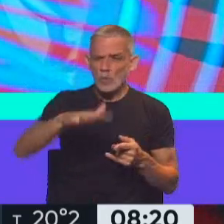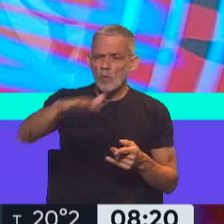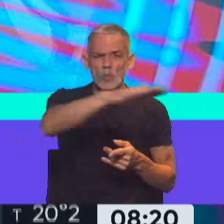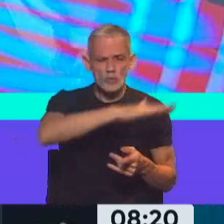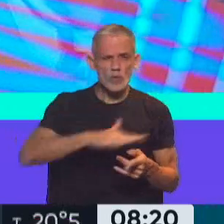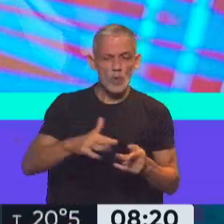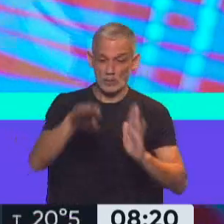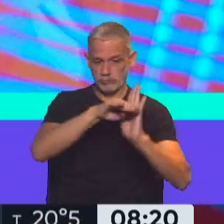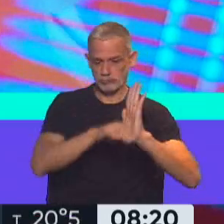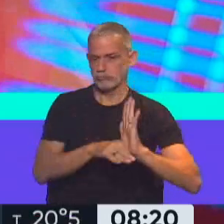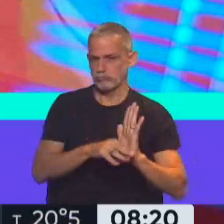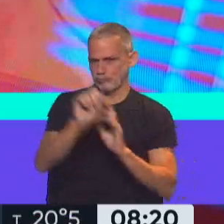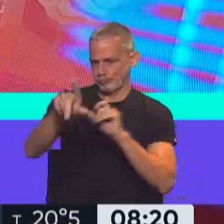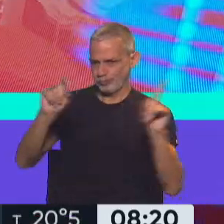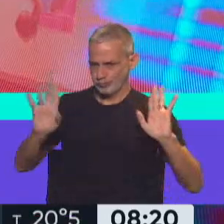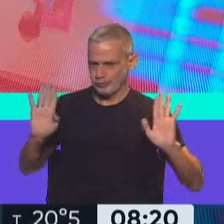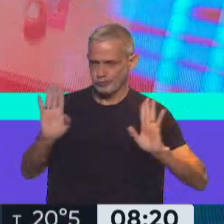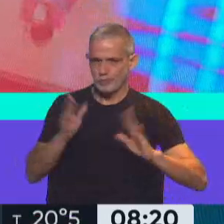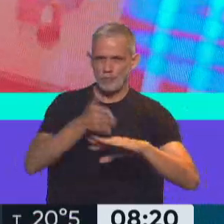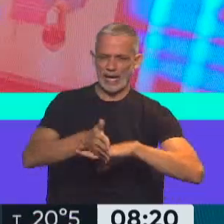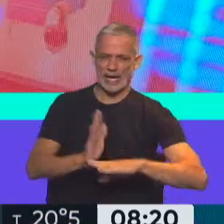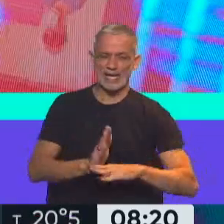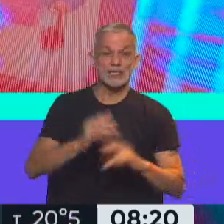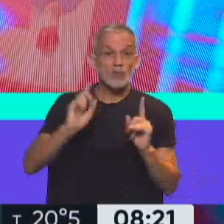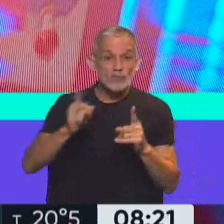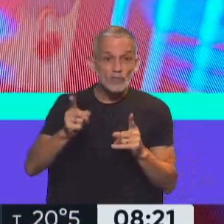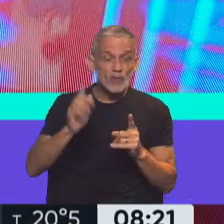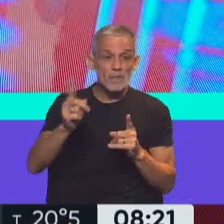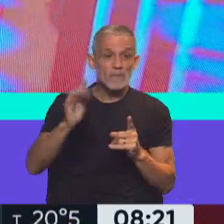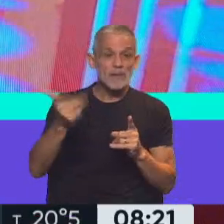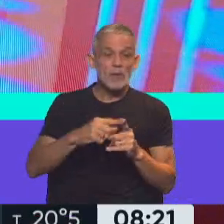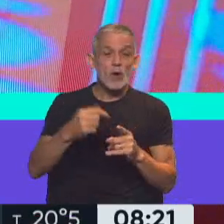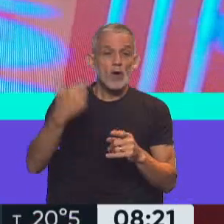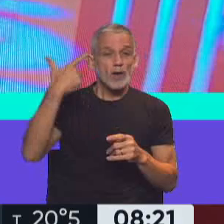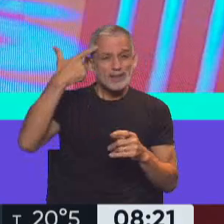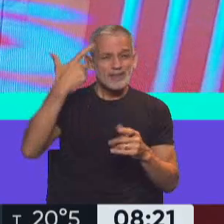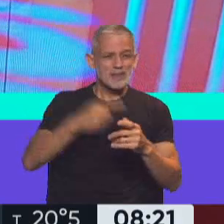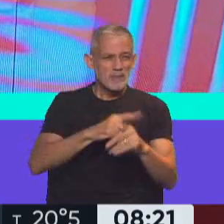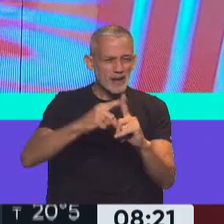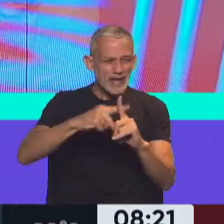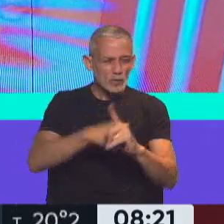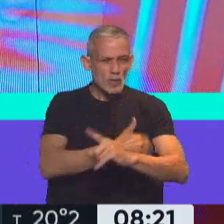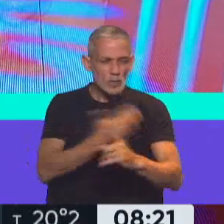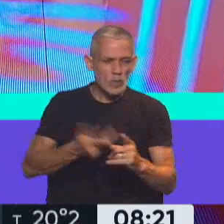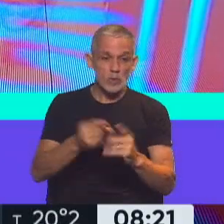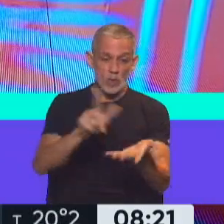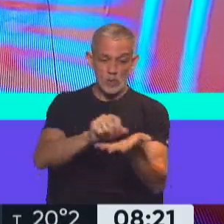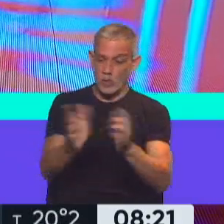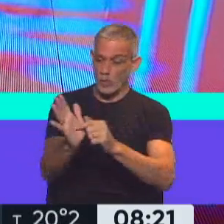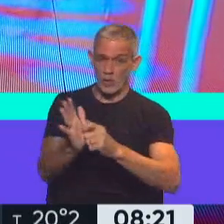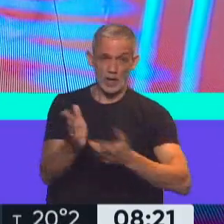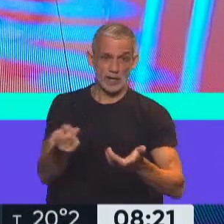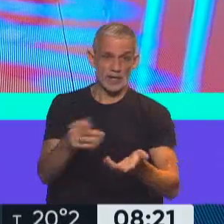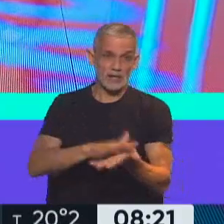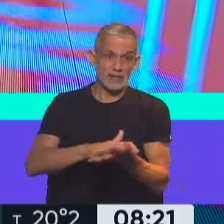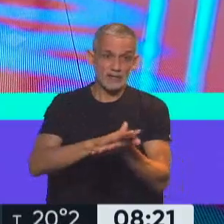parte de los protocolos sanitarios de cada lugar al que uno ingresa, ¿no? Sigue estando la toma de temperatura y sigue estando rociar las manos con el alcohol.